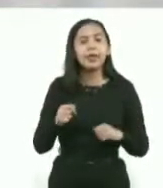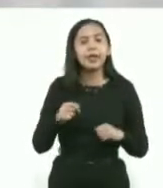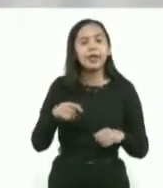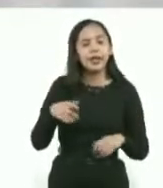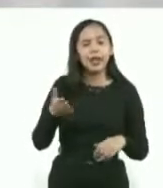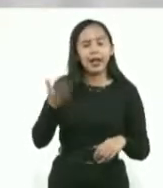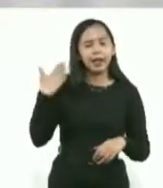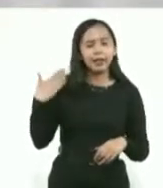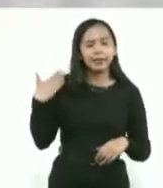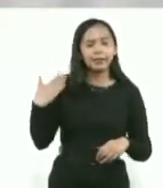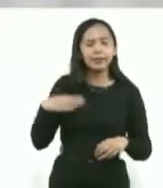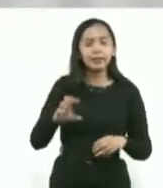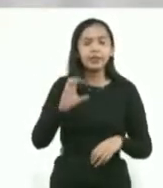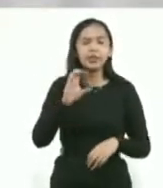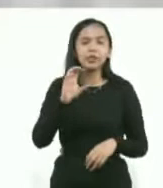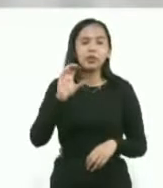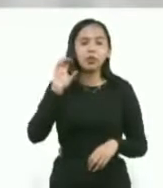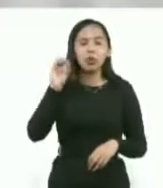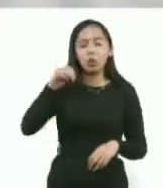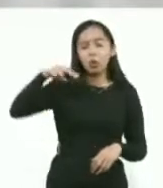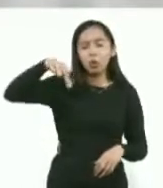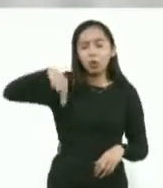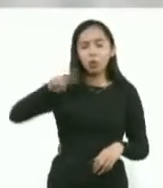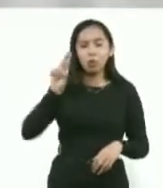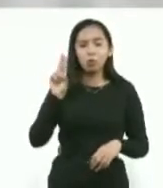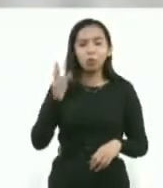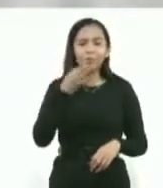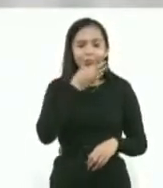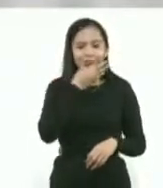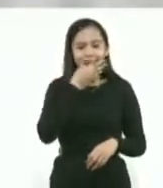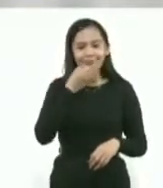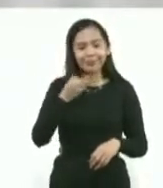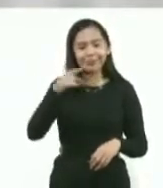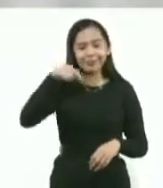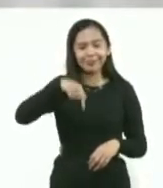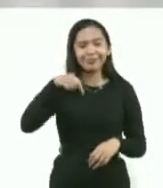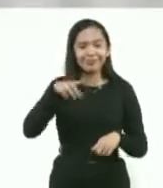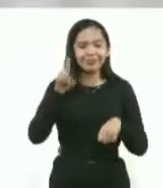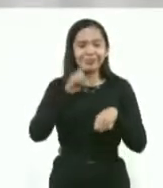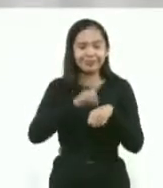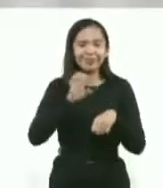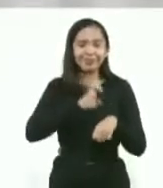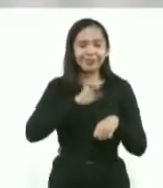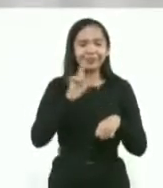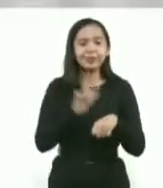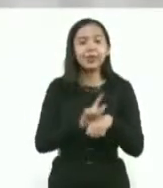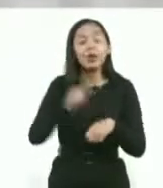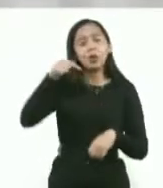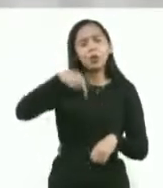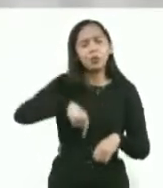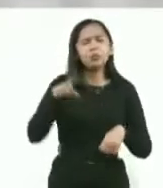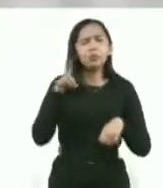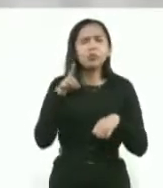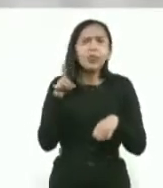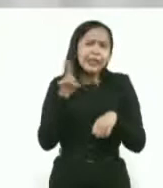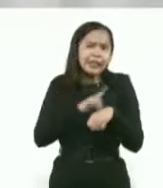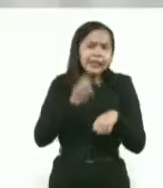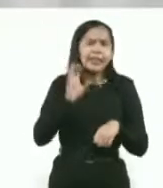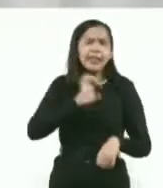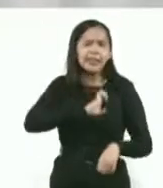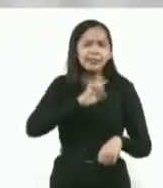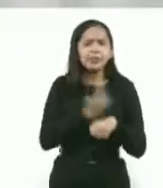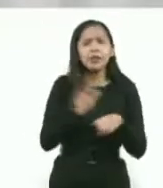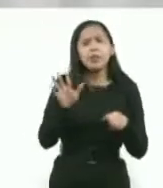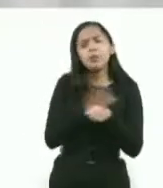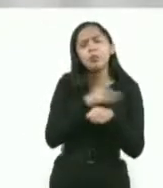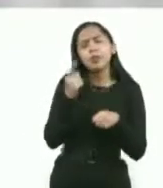hizo la Organización de las Naciones Unidas y se hace el día de hoy porque el 15